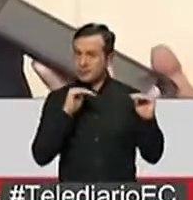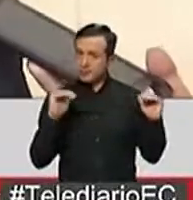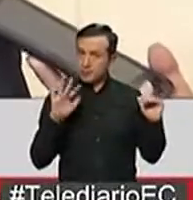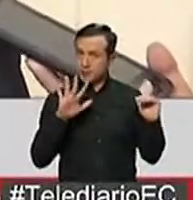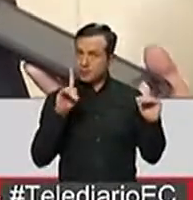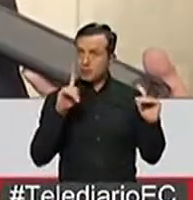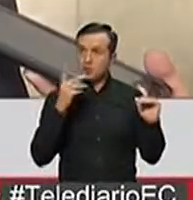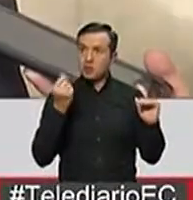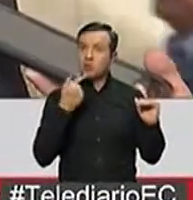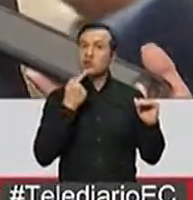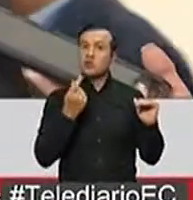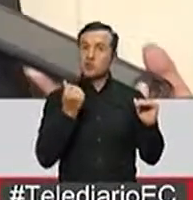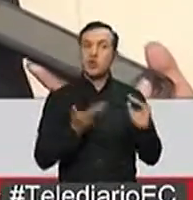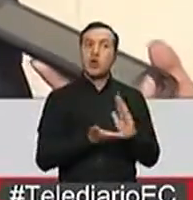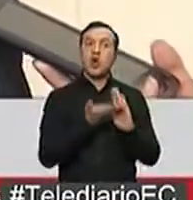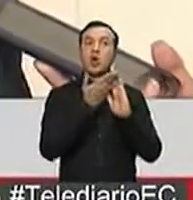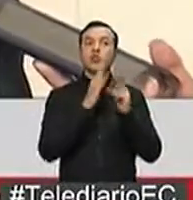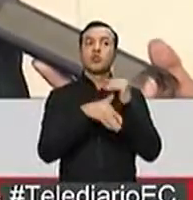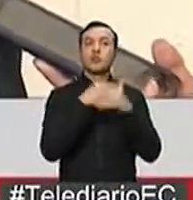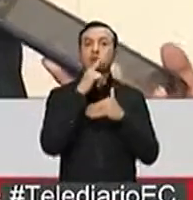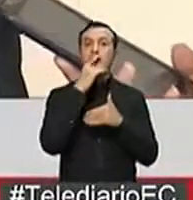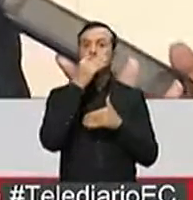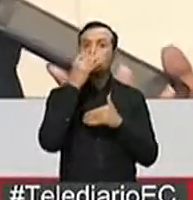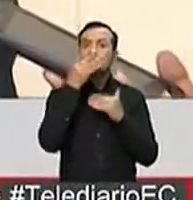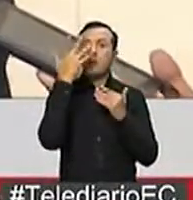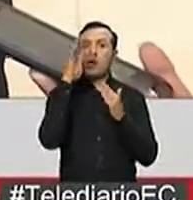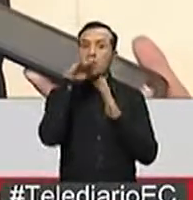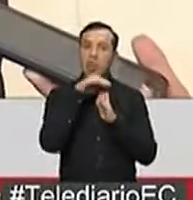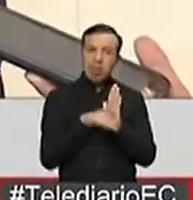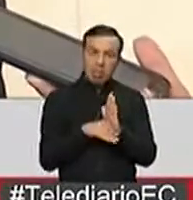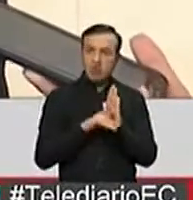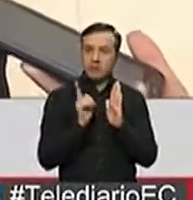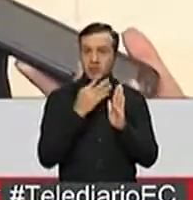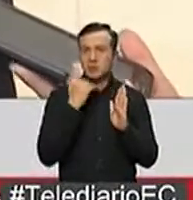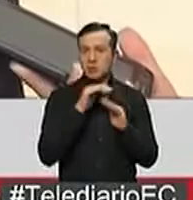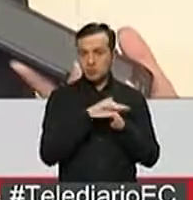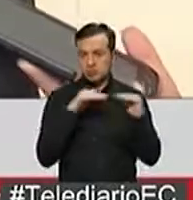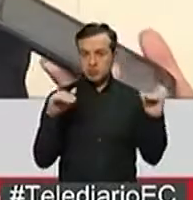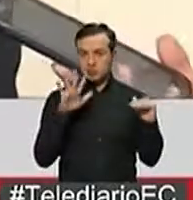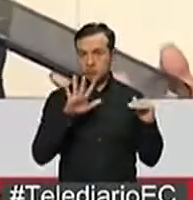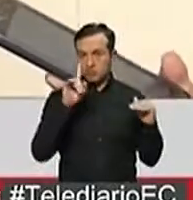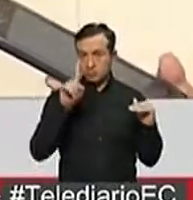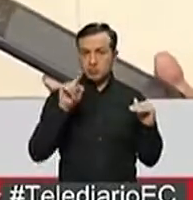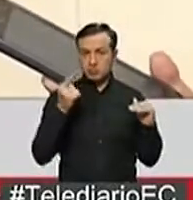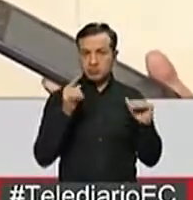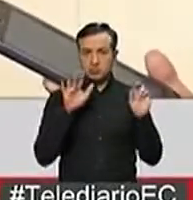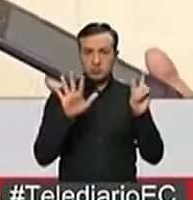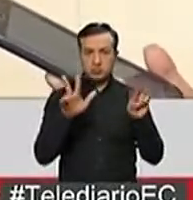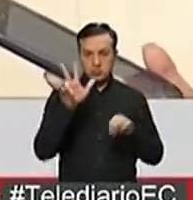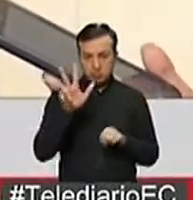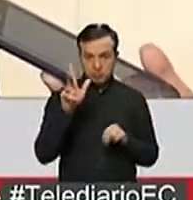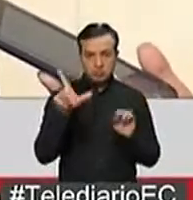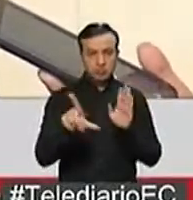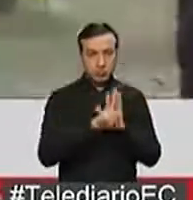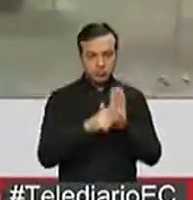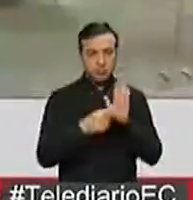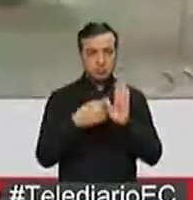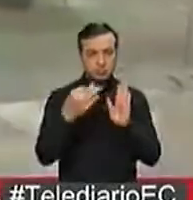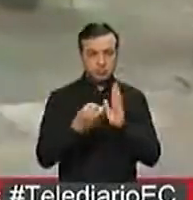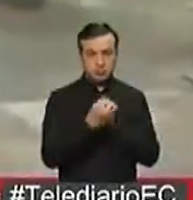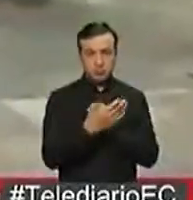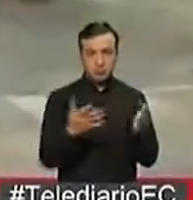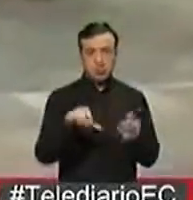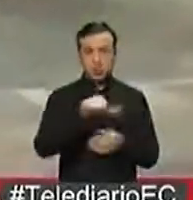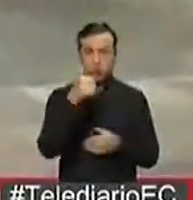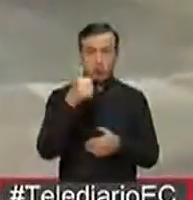que anticiparnos y tener un precio que no es real. Por lo tanto, mantenemos el precio del 51.73 que está previsto en la proforma. A otras